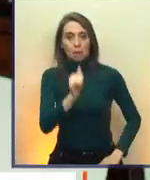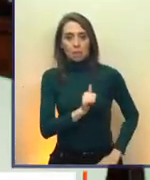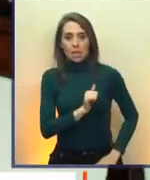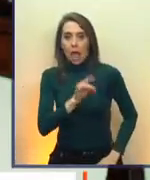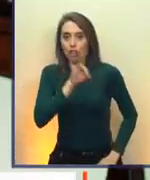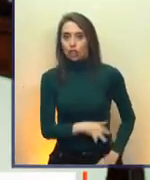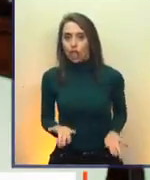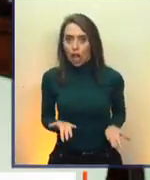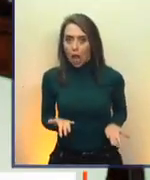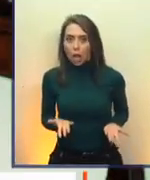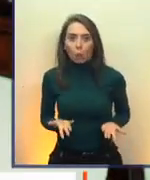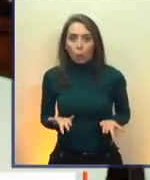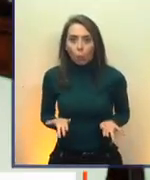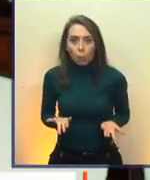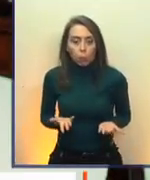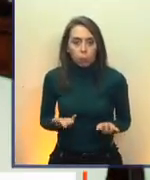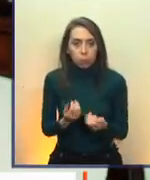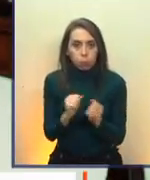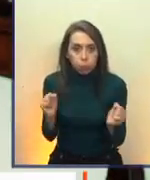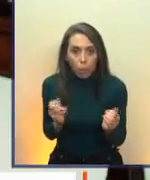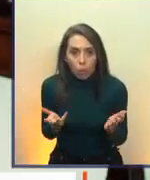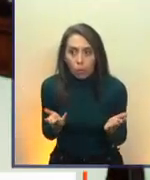era...